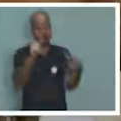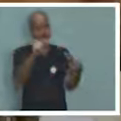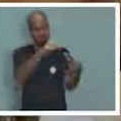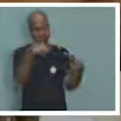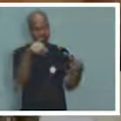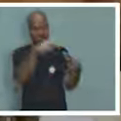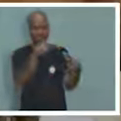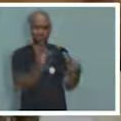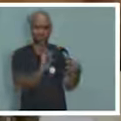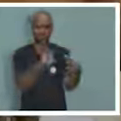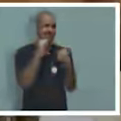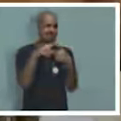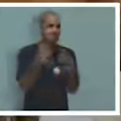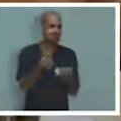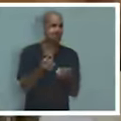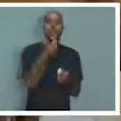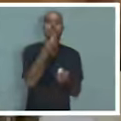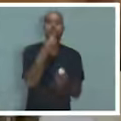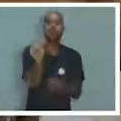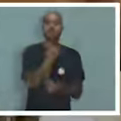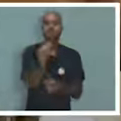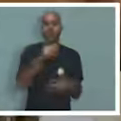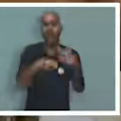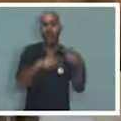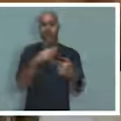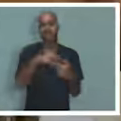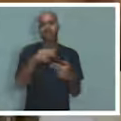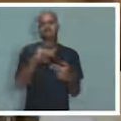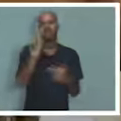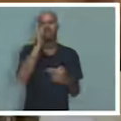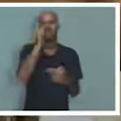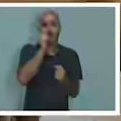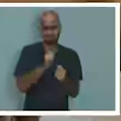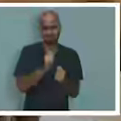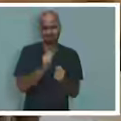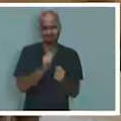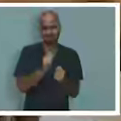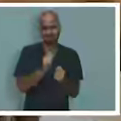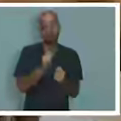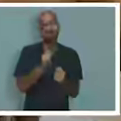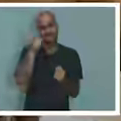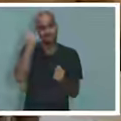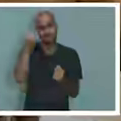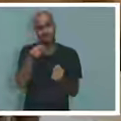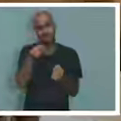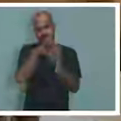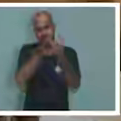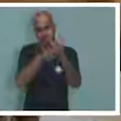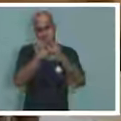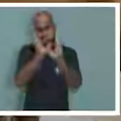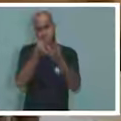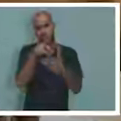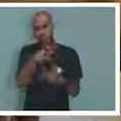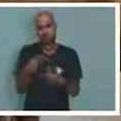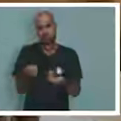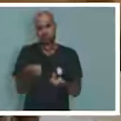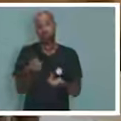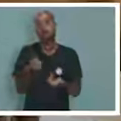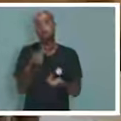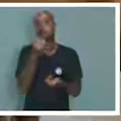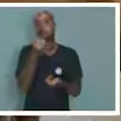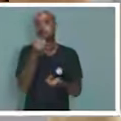ser utilizada como paterna en todo el Programa Nacional de Cruzamiento, existiendo una representatividad en el